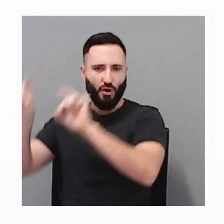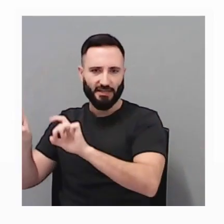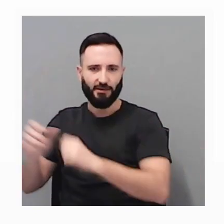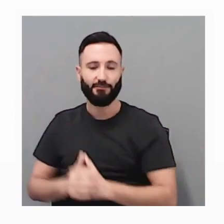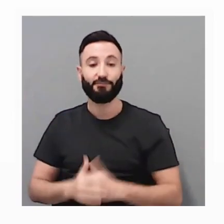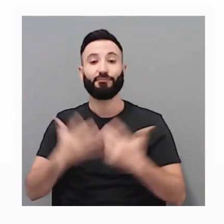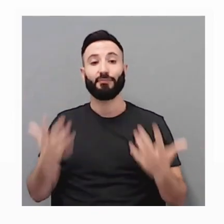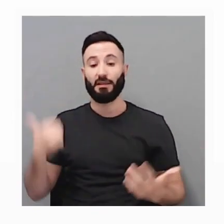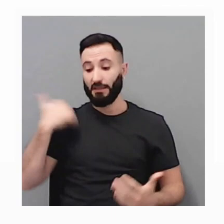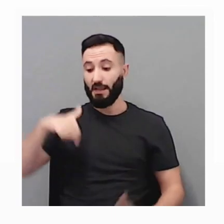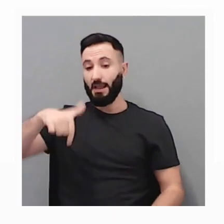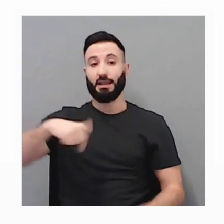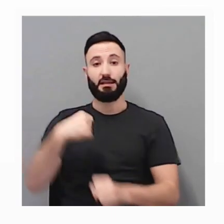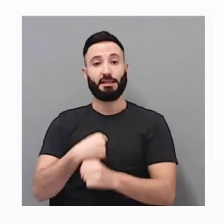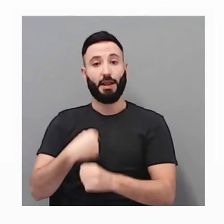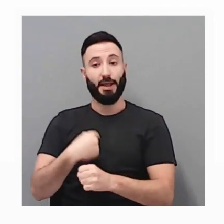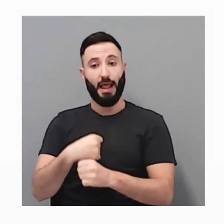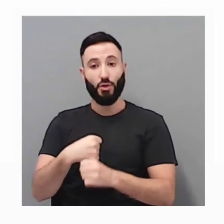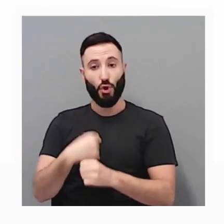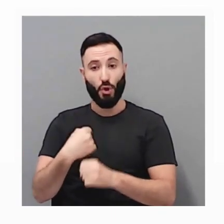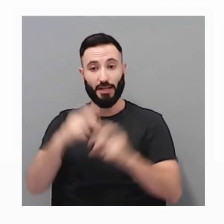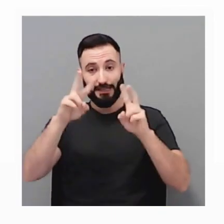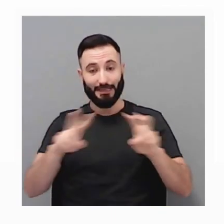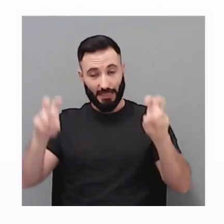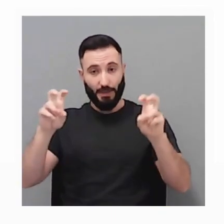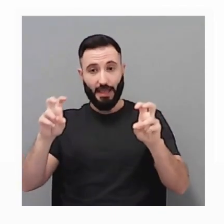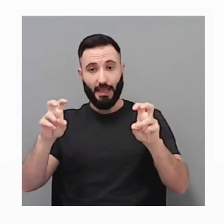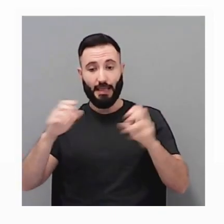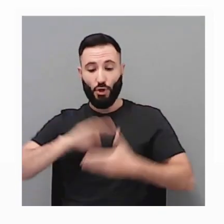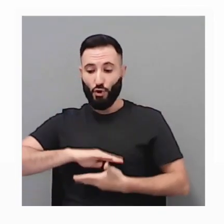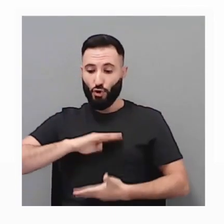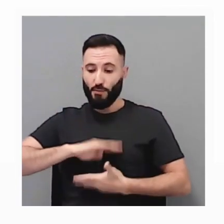estando acá, trabajando este tema de las competencias